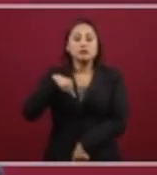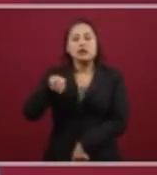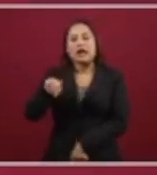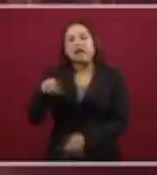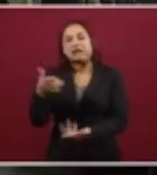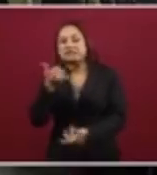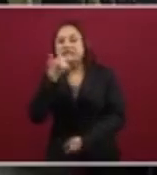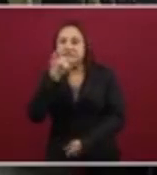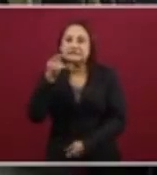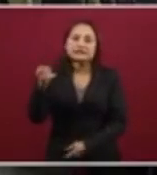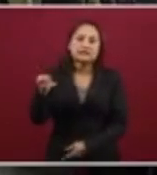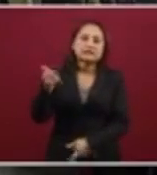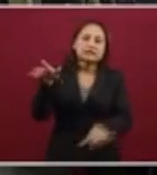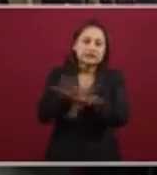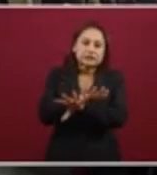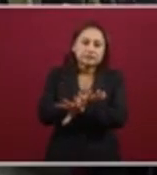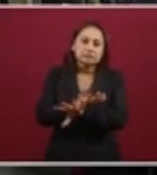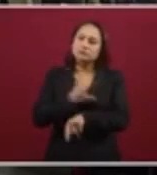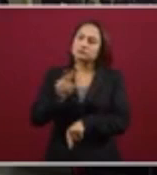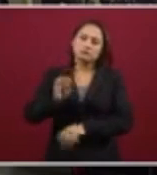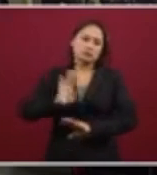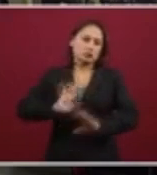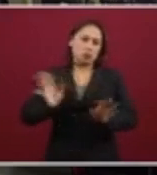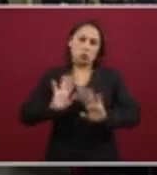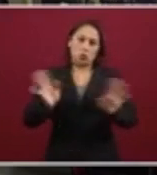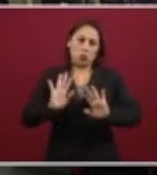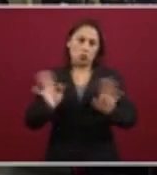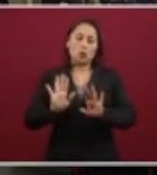ver, te tomamos una carretera